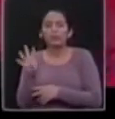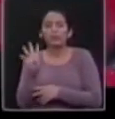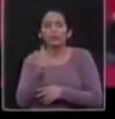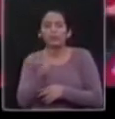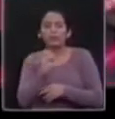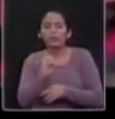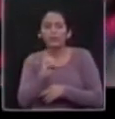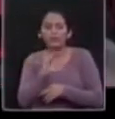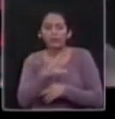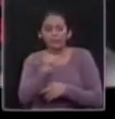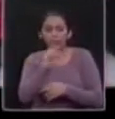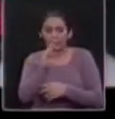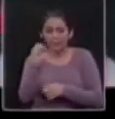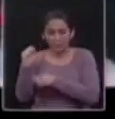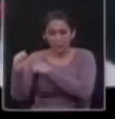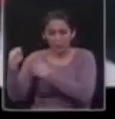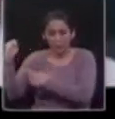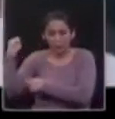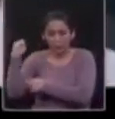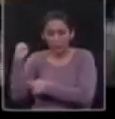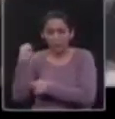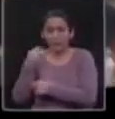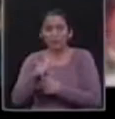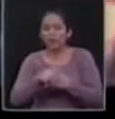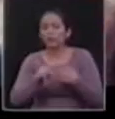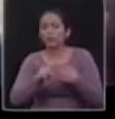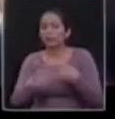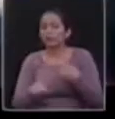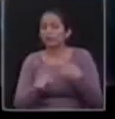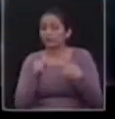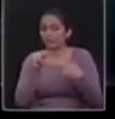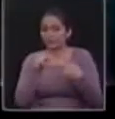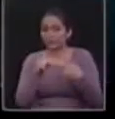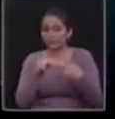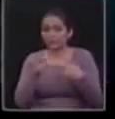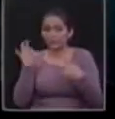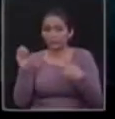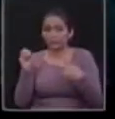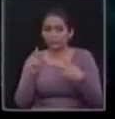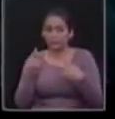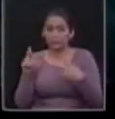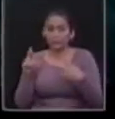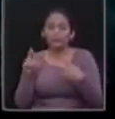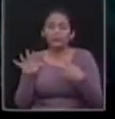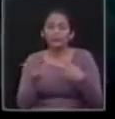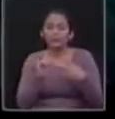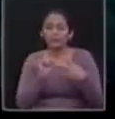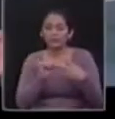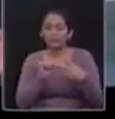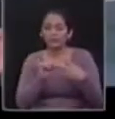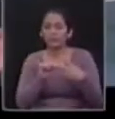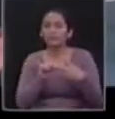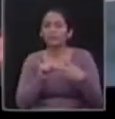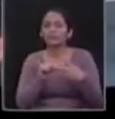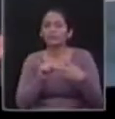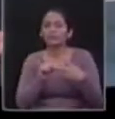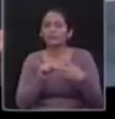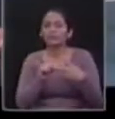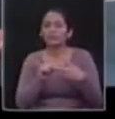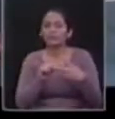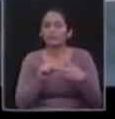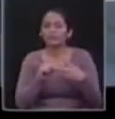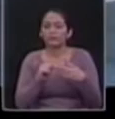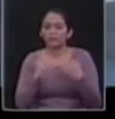punta. Adicionalmente, estamos lanzando la Ford Raptor, que es una camioneta con un motor biturbo V6 3500